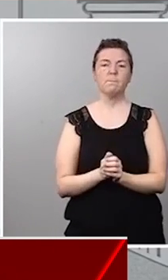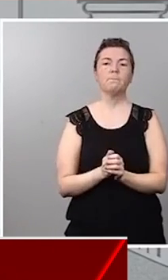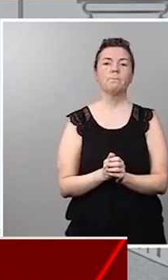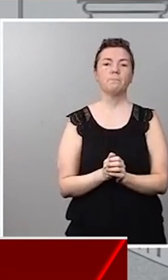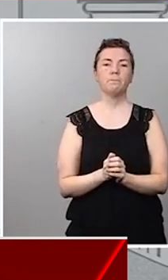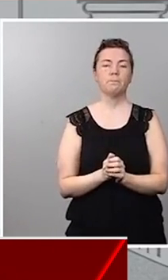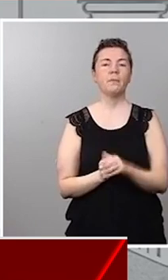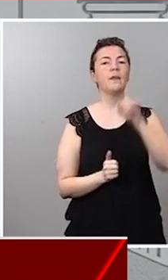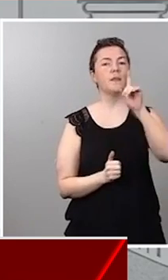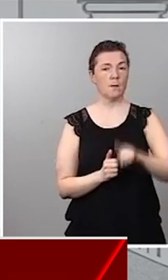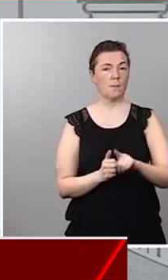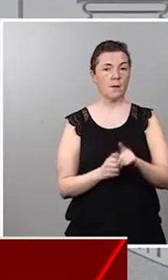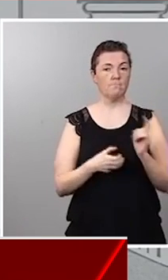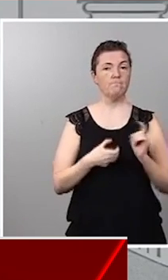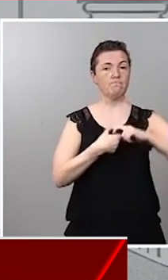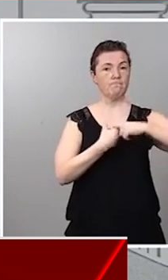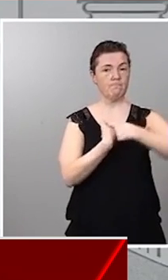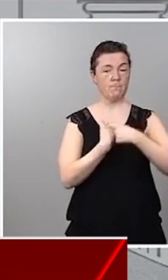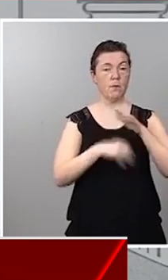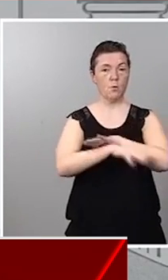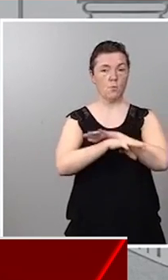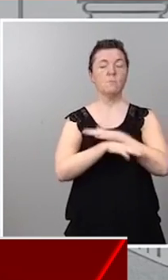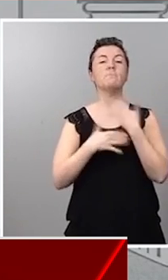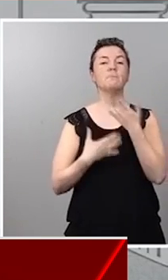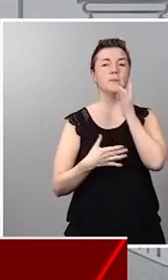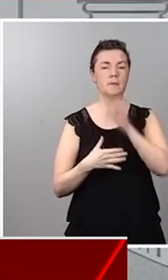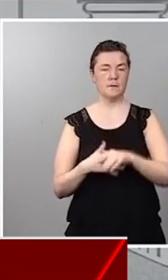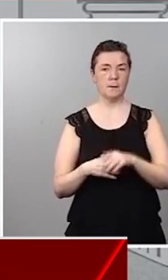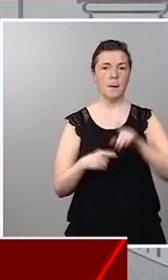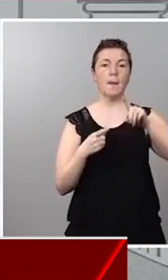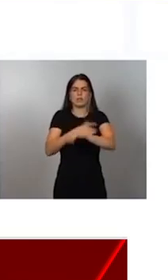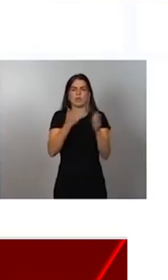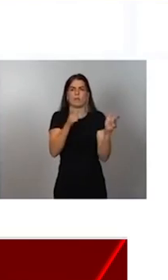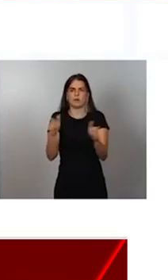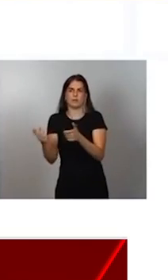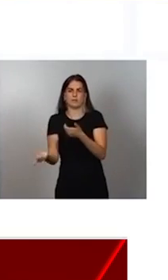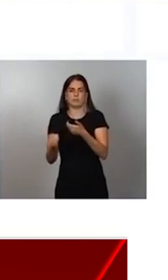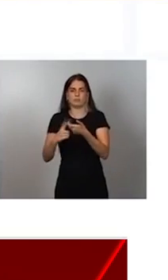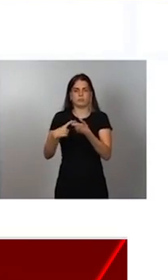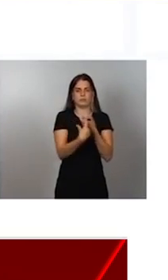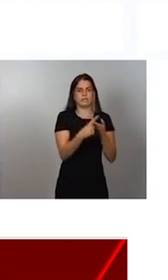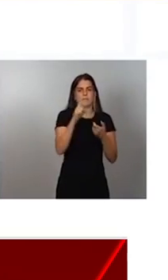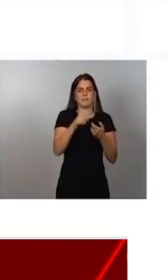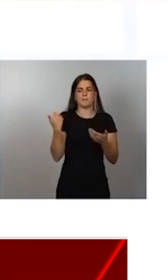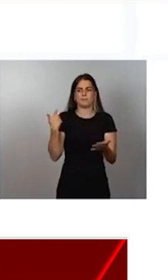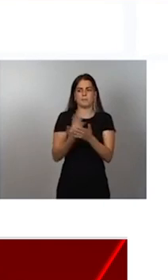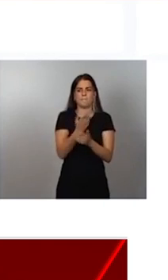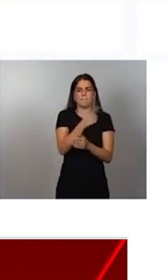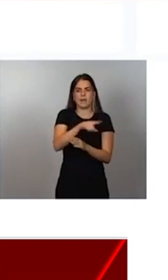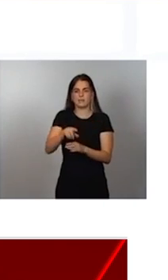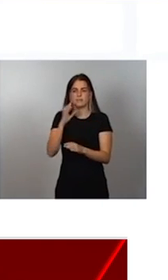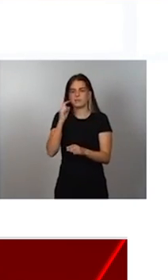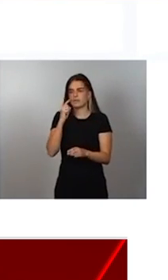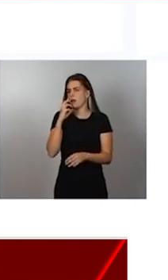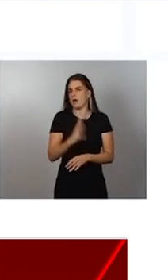o un proyecto de ley. A mí me dicen que va a ser a través de una proposición de ley, por varias razones. Una de las razones es que es mucho más rápido que el proyecto de ley